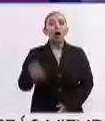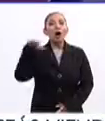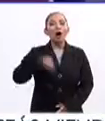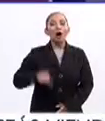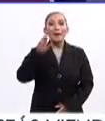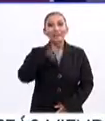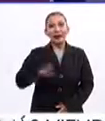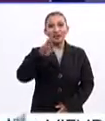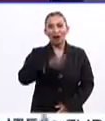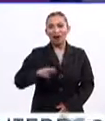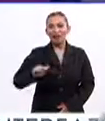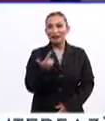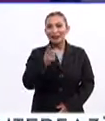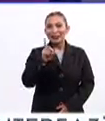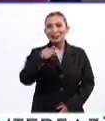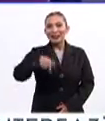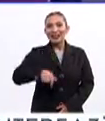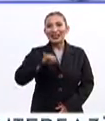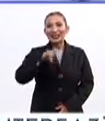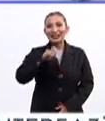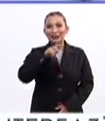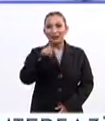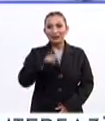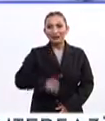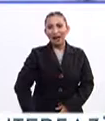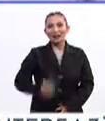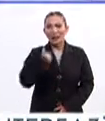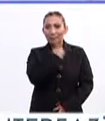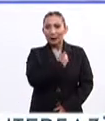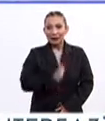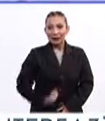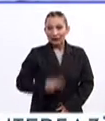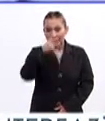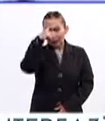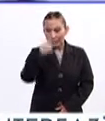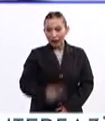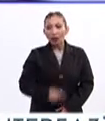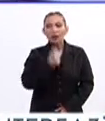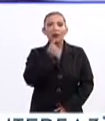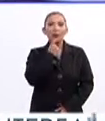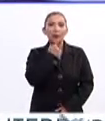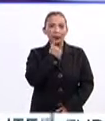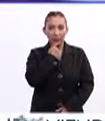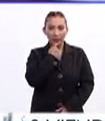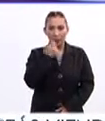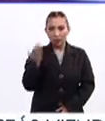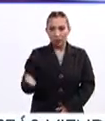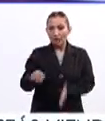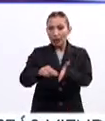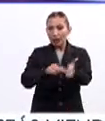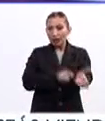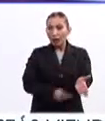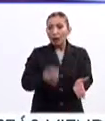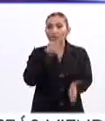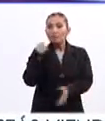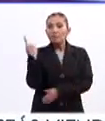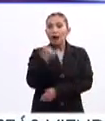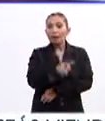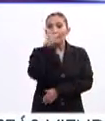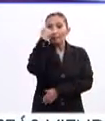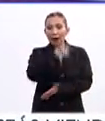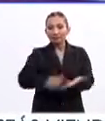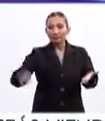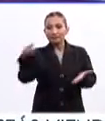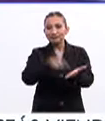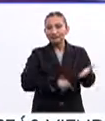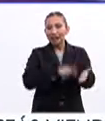Hoy, miércoles 12 de diciembre, en Interfaz, el presidente de México, Andrés Manuel López Obrador, firmó el dictamen para abrogar